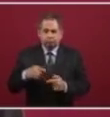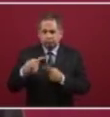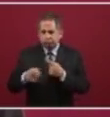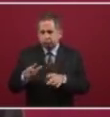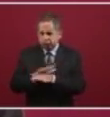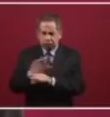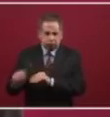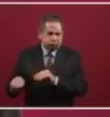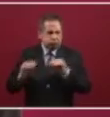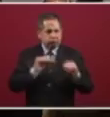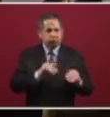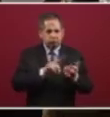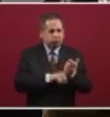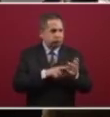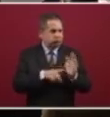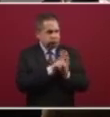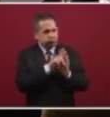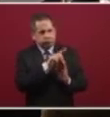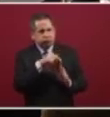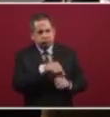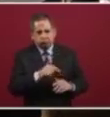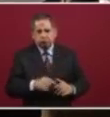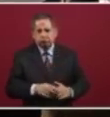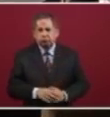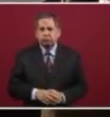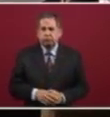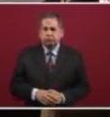cambiarnos a ese departamento.